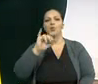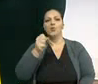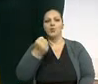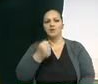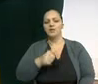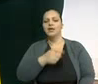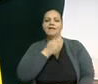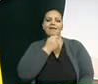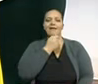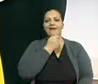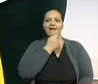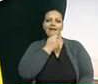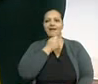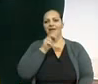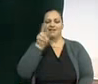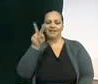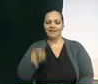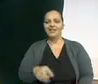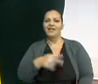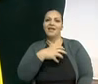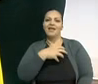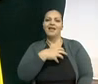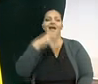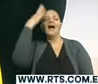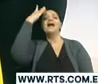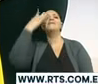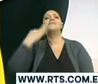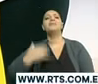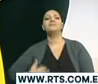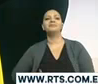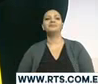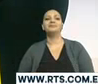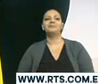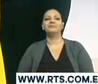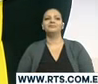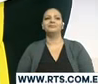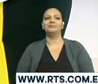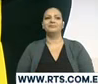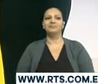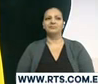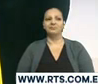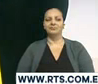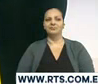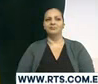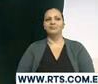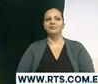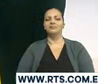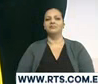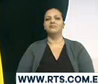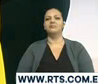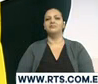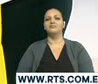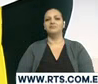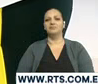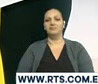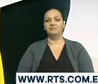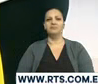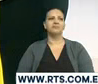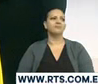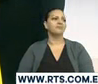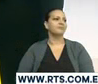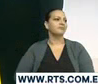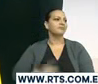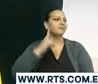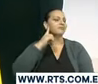dirigido a aquellas personas que tocaron las puertas prohibidas de la droga. Caramba. Y ese mensaje, muy directo. Cómo está.